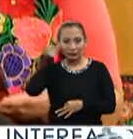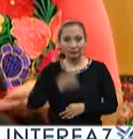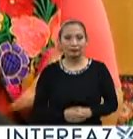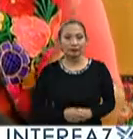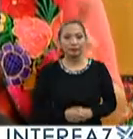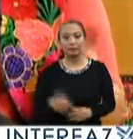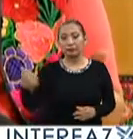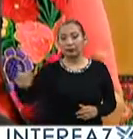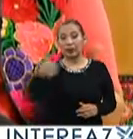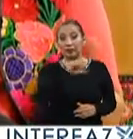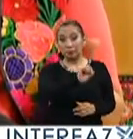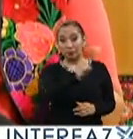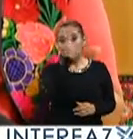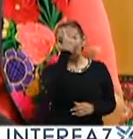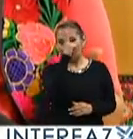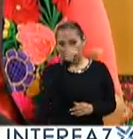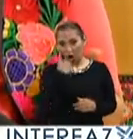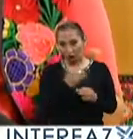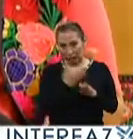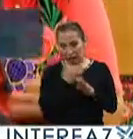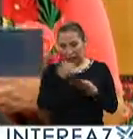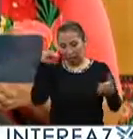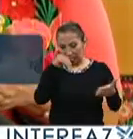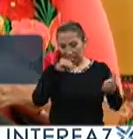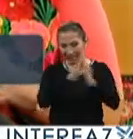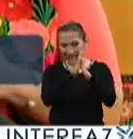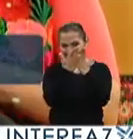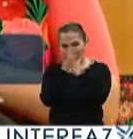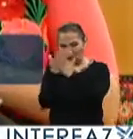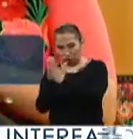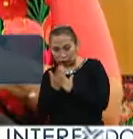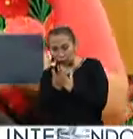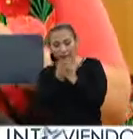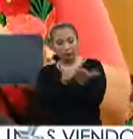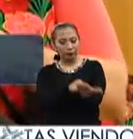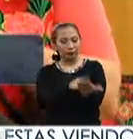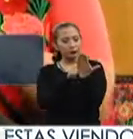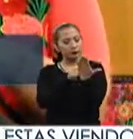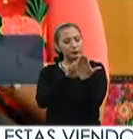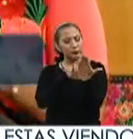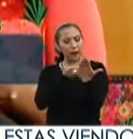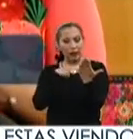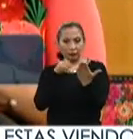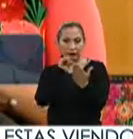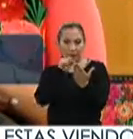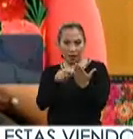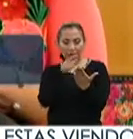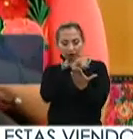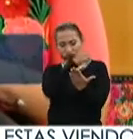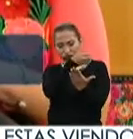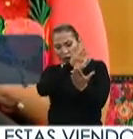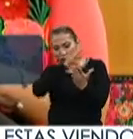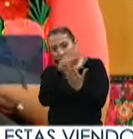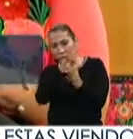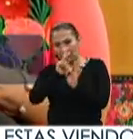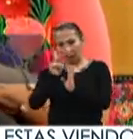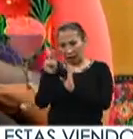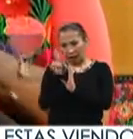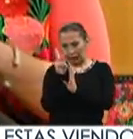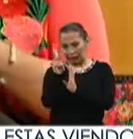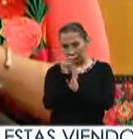indígenas. Cada una de las 22 que ahorita se están abordando presentan, si bien formatos